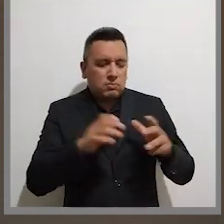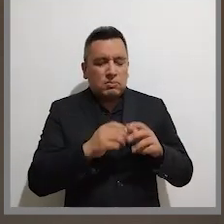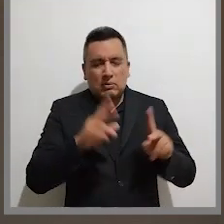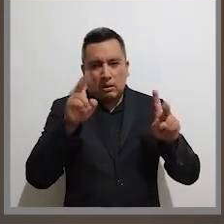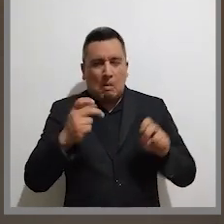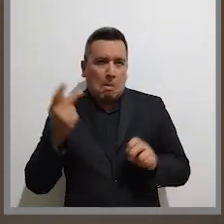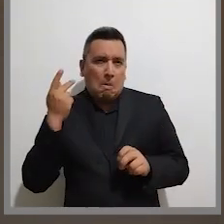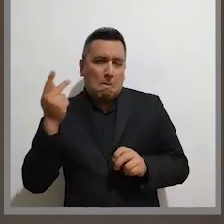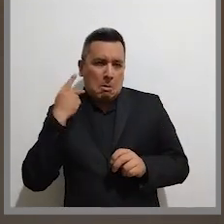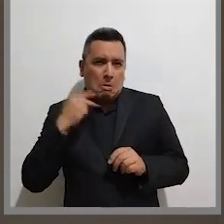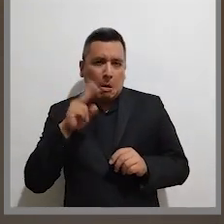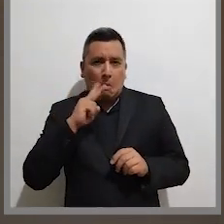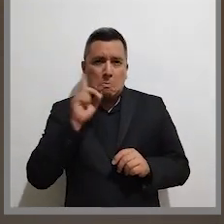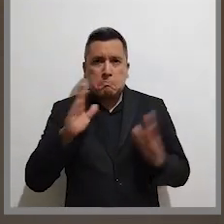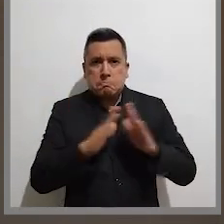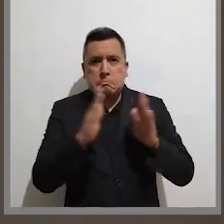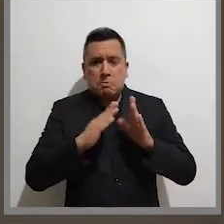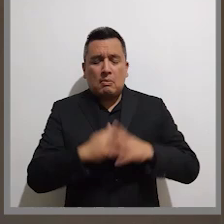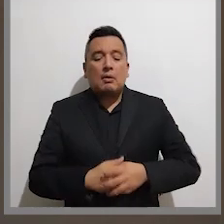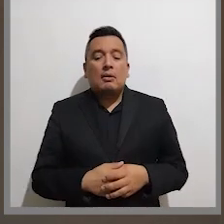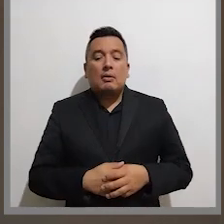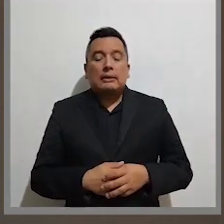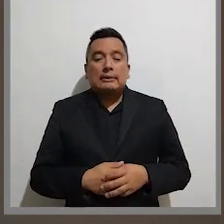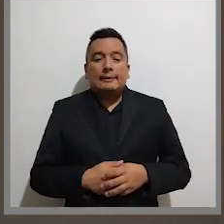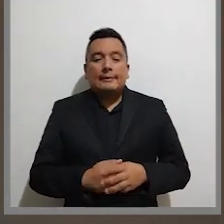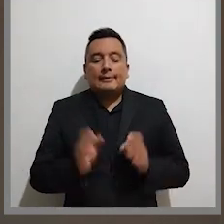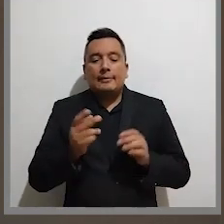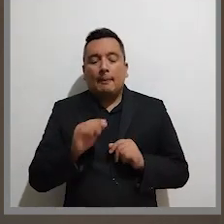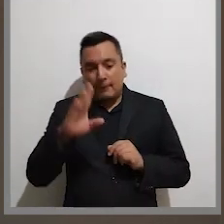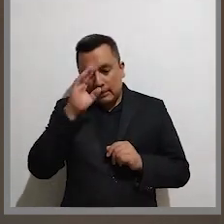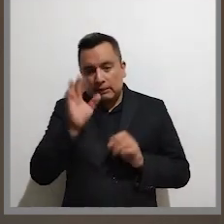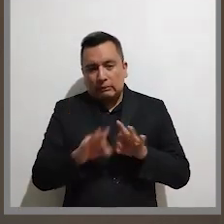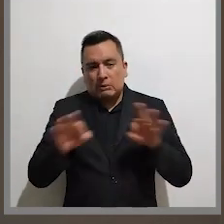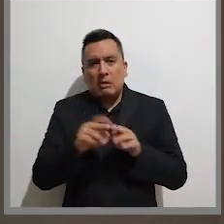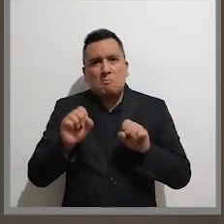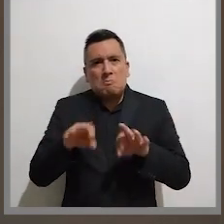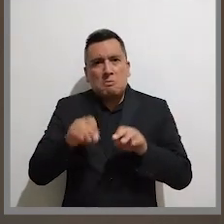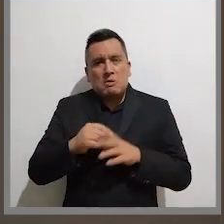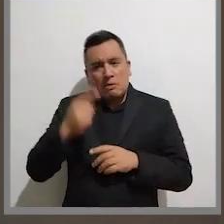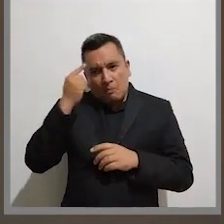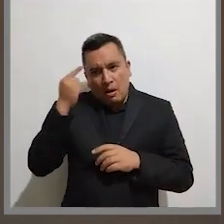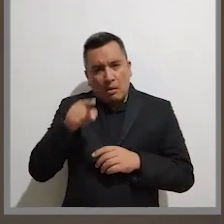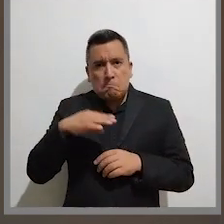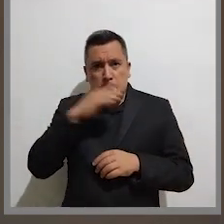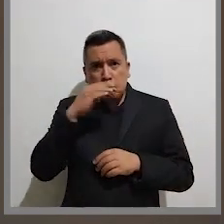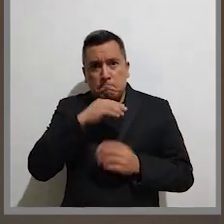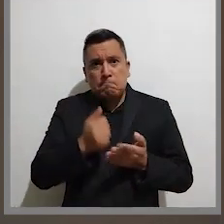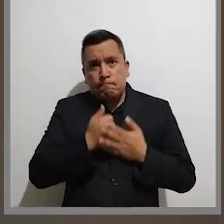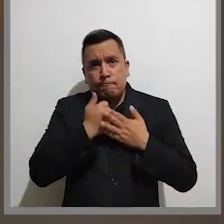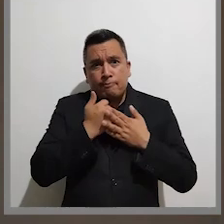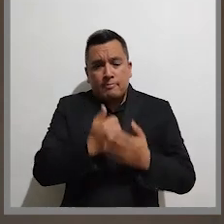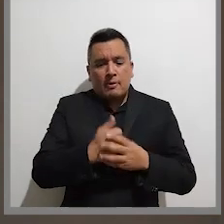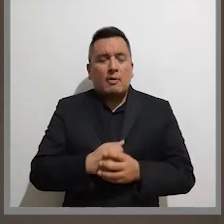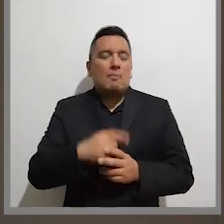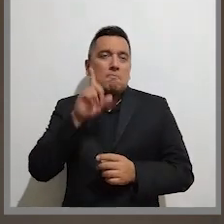Mujeres, es la necesidad de implementar una defensoría de oficio. Porque, ¿qué sucede? Precisamente